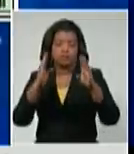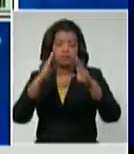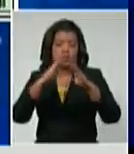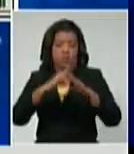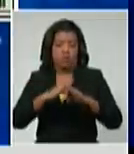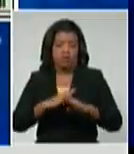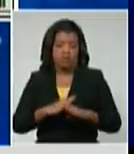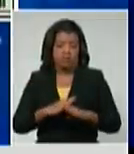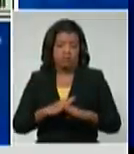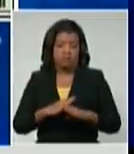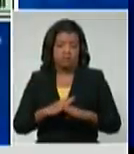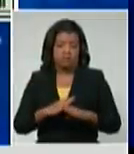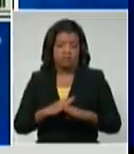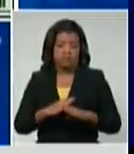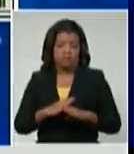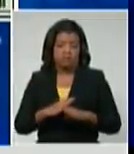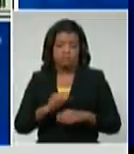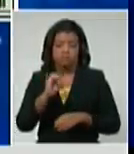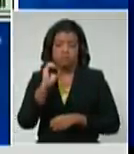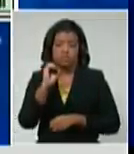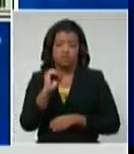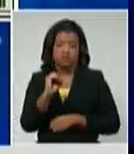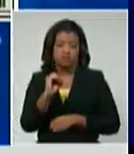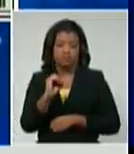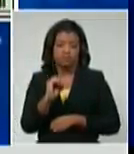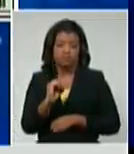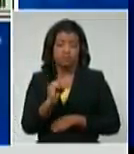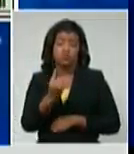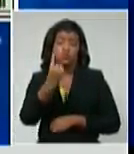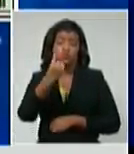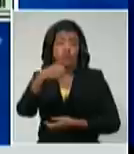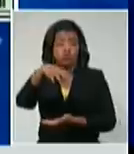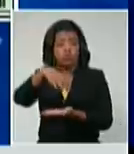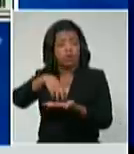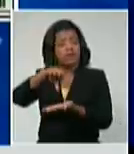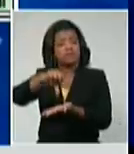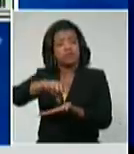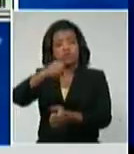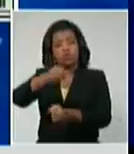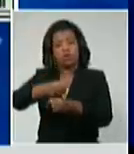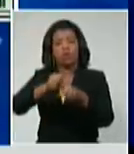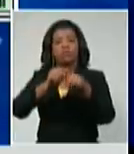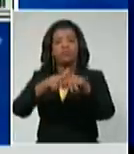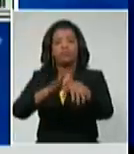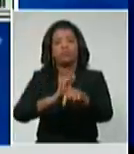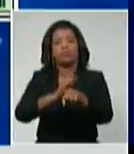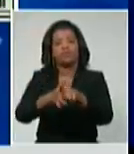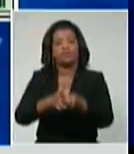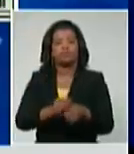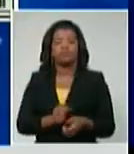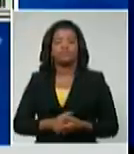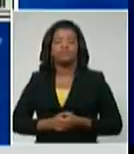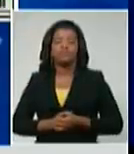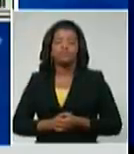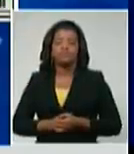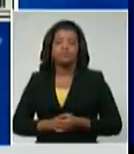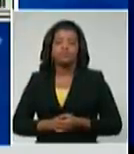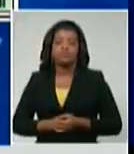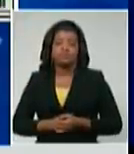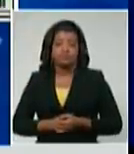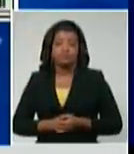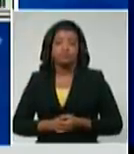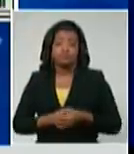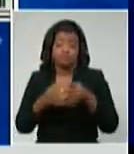cabecera, pues no tienen casos confirmados hace varios días ya. Entonces es una provincia que